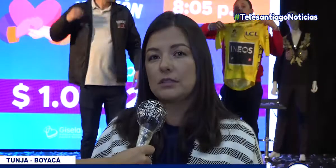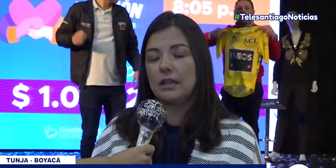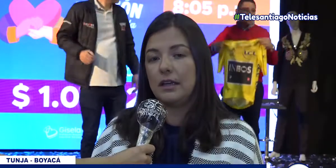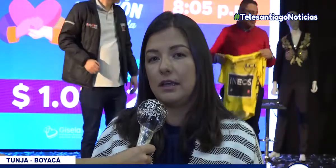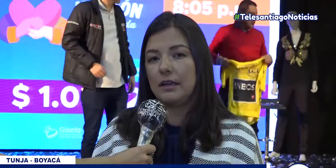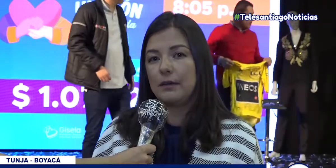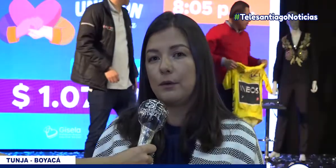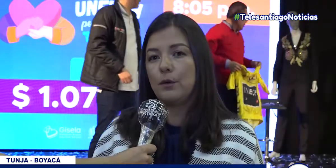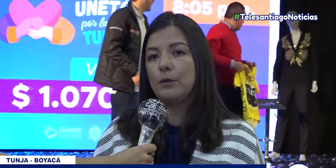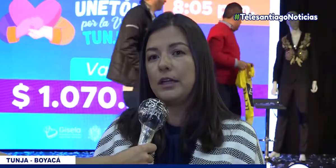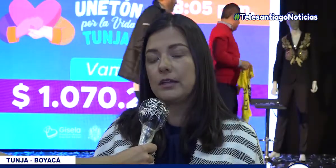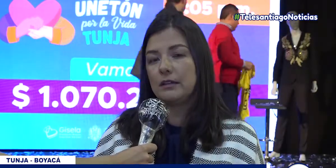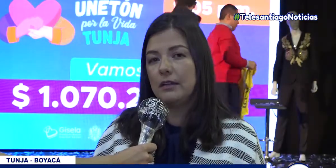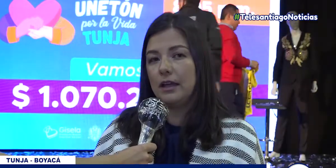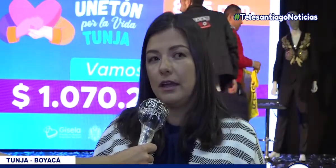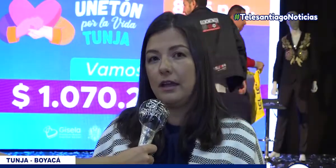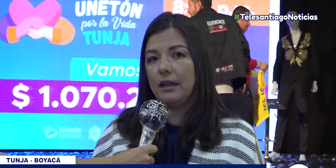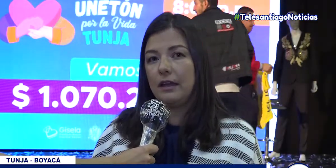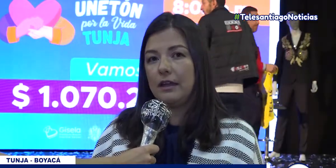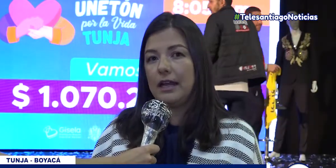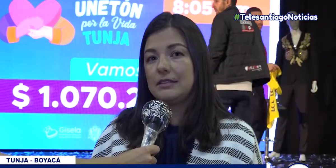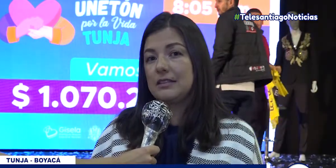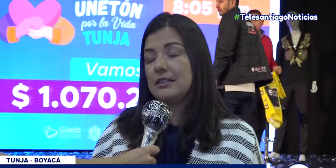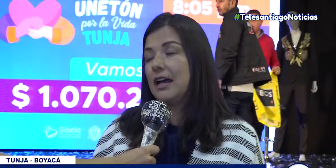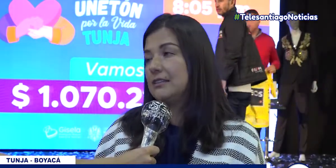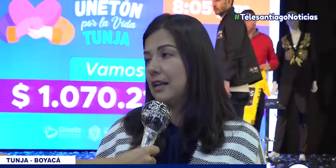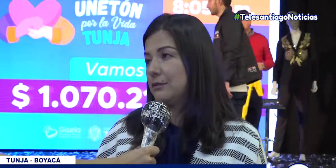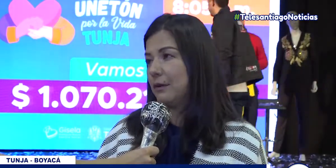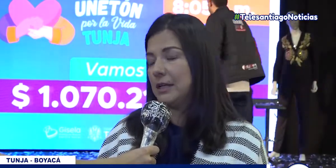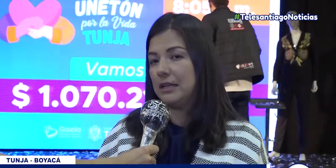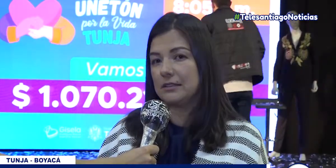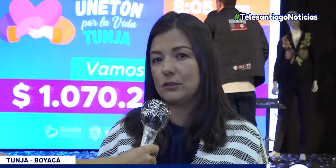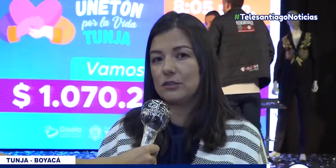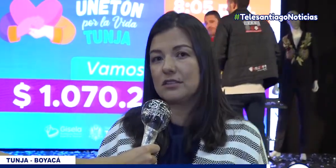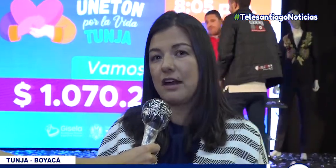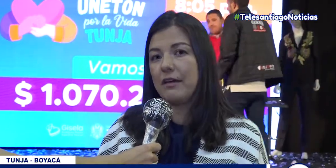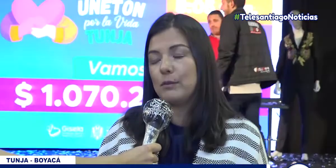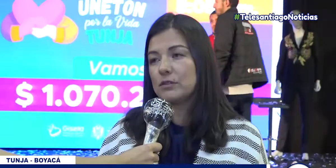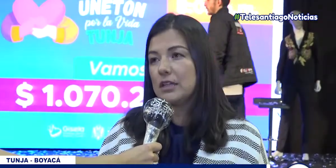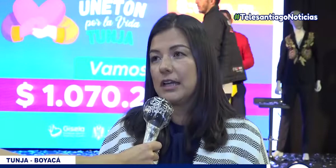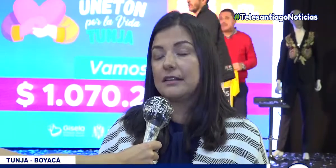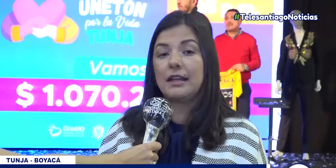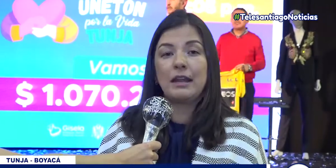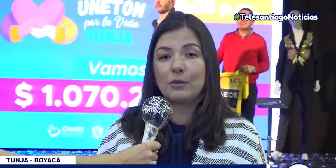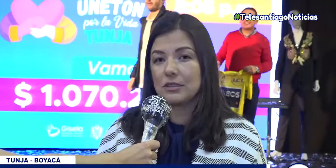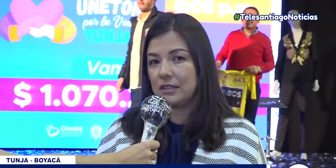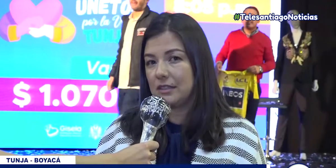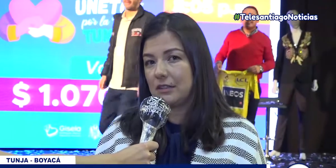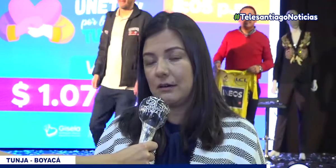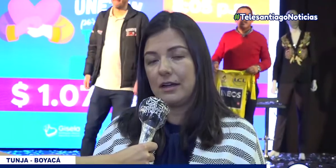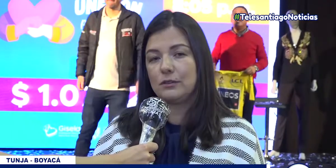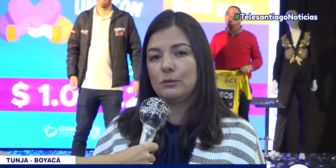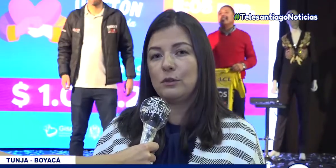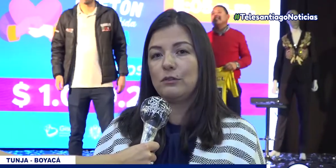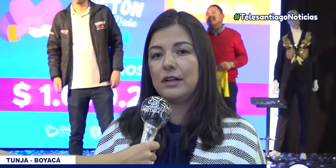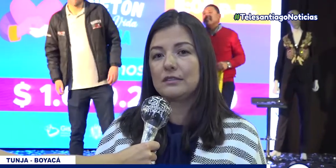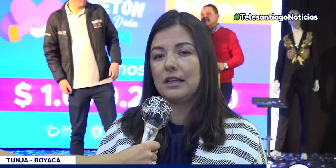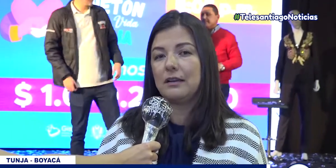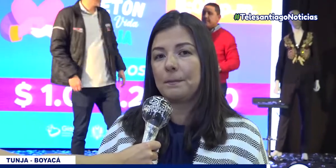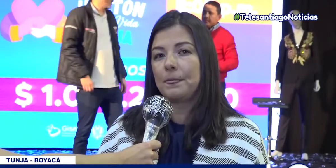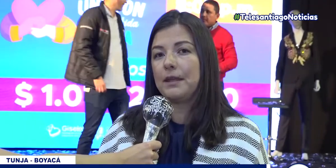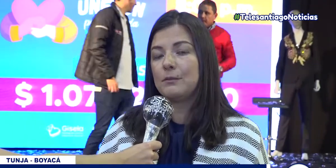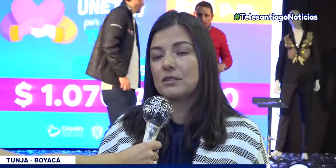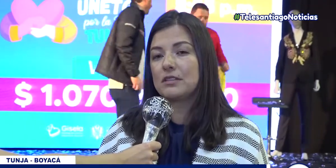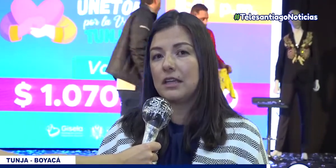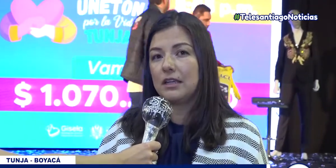necesitamos pues cubrir las necesidades de las familias. Entonces sabemos que tenemos que seguir trabajando muy